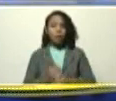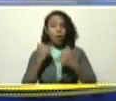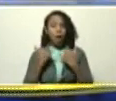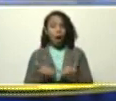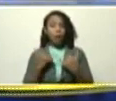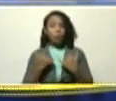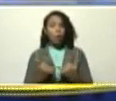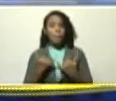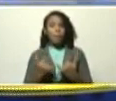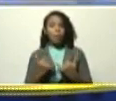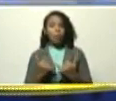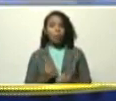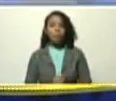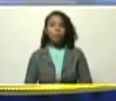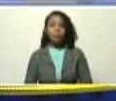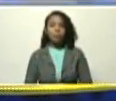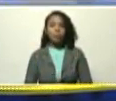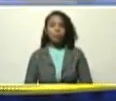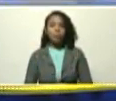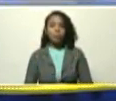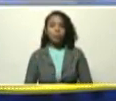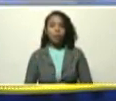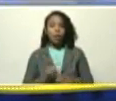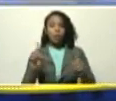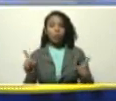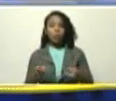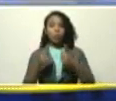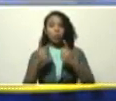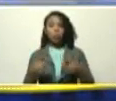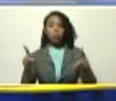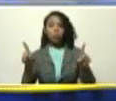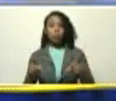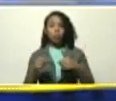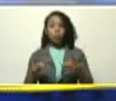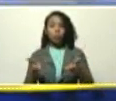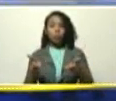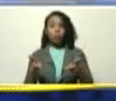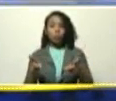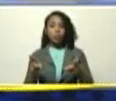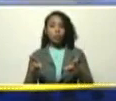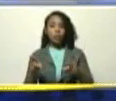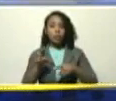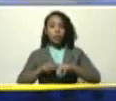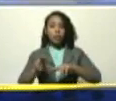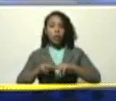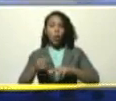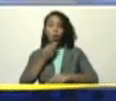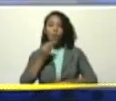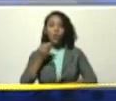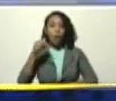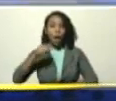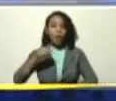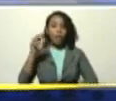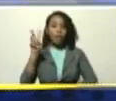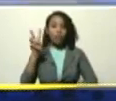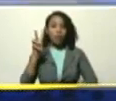Recientemente, la Orquesta Sinfónica Infantil y Juvenil de